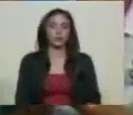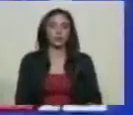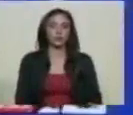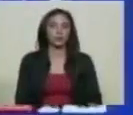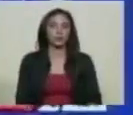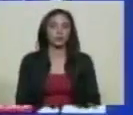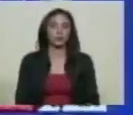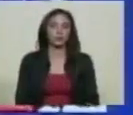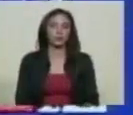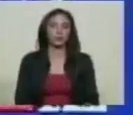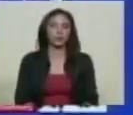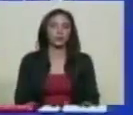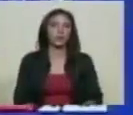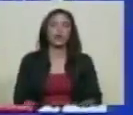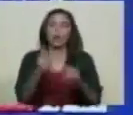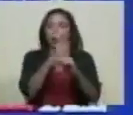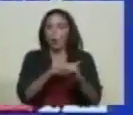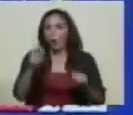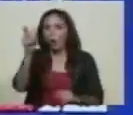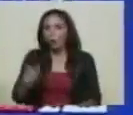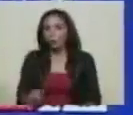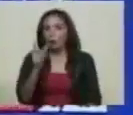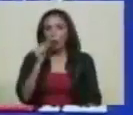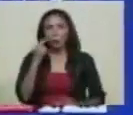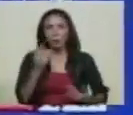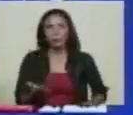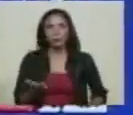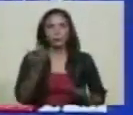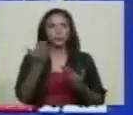Compañero Jocsen Alvarado,